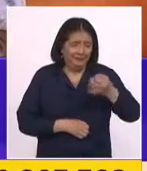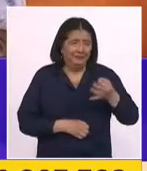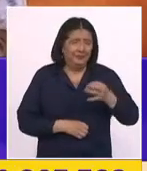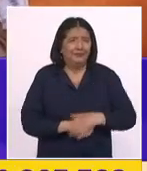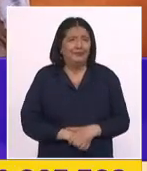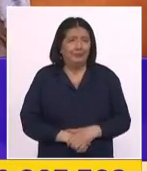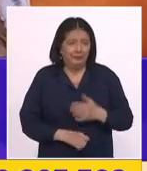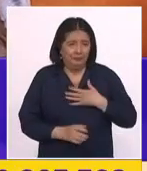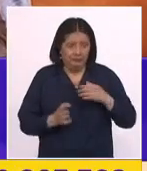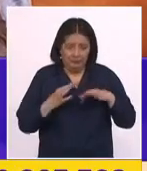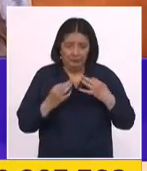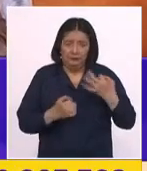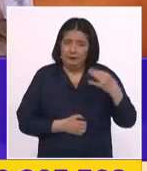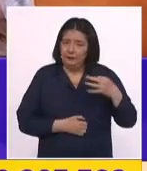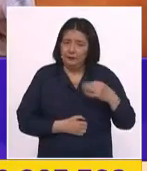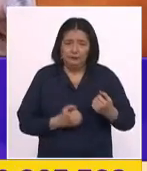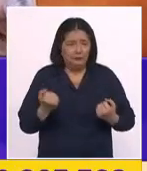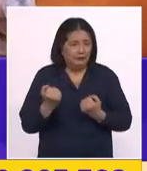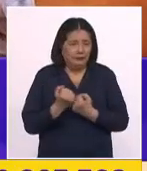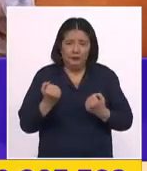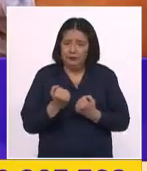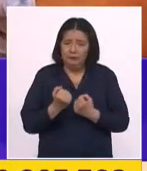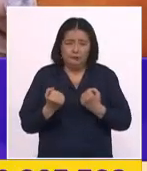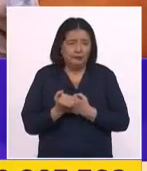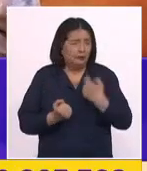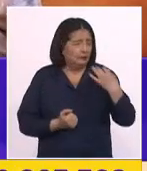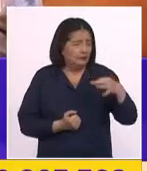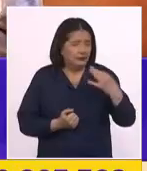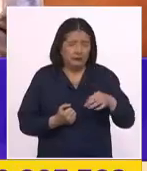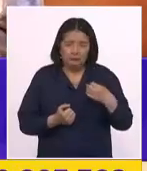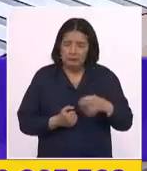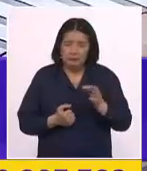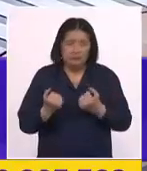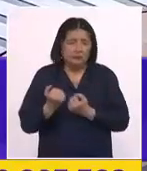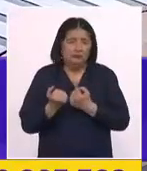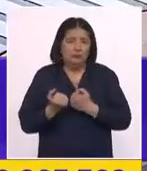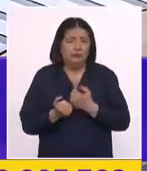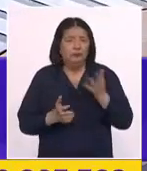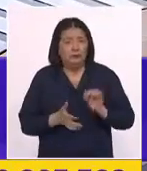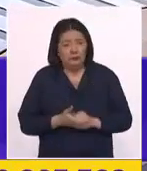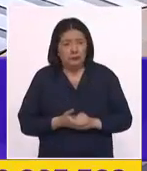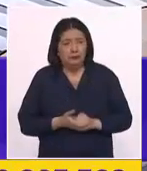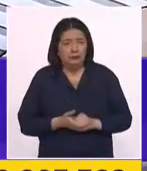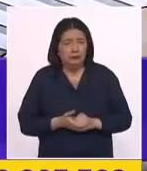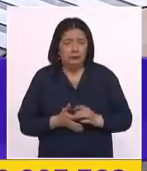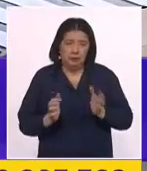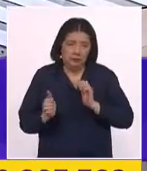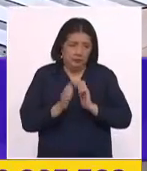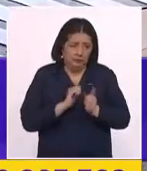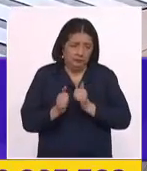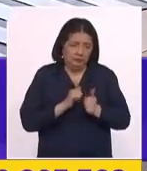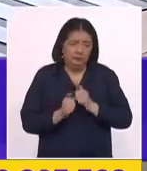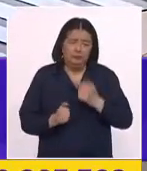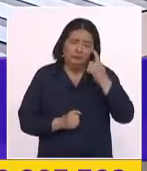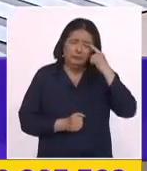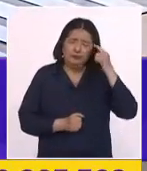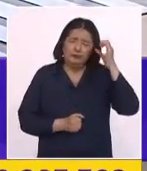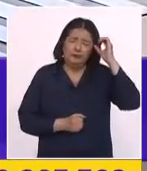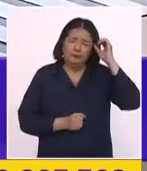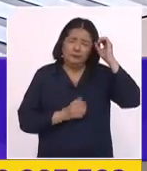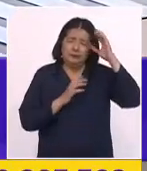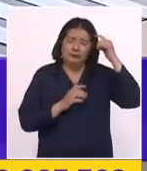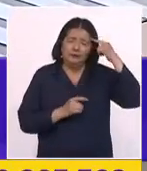es. Mi familia siempre ha estado en las buenas y en las malas apoyándome, ¿no? Y sí, durante incluso compitiendo era como una película en mi